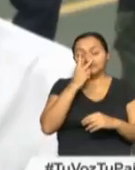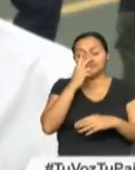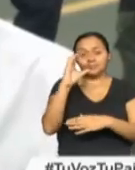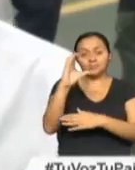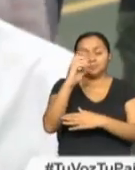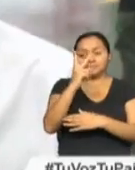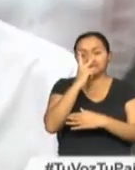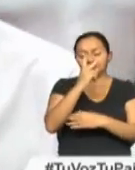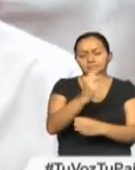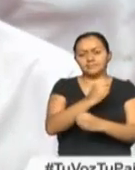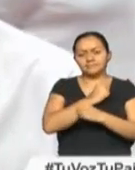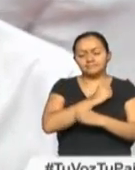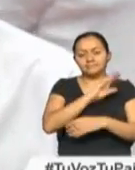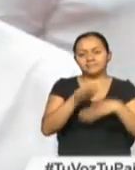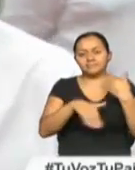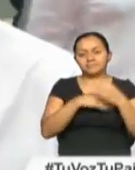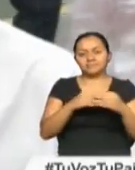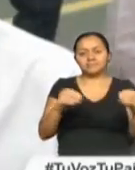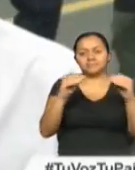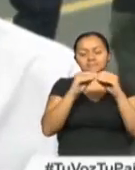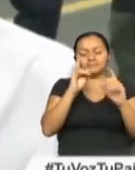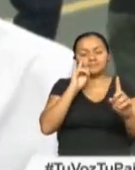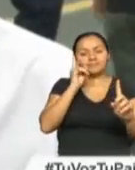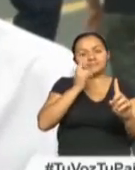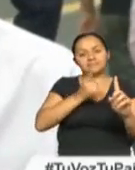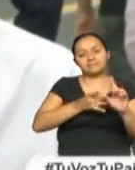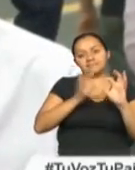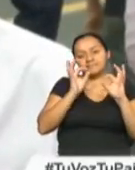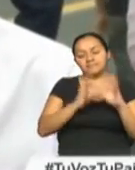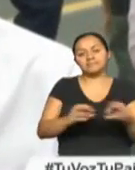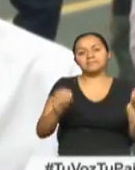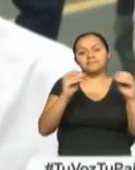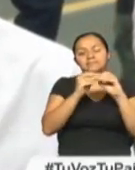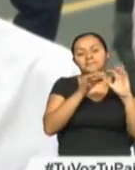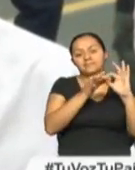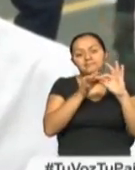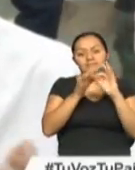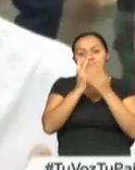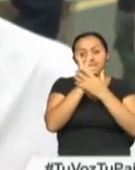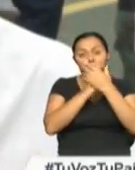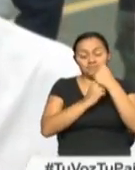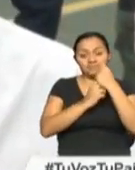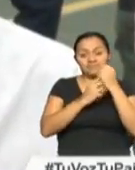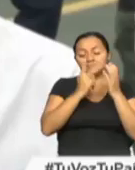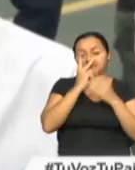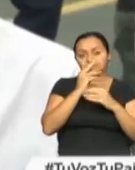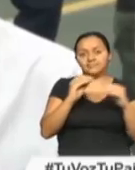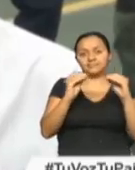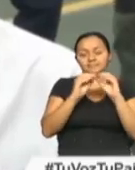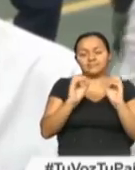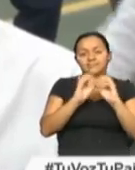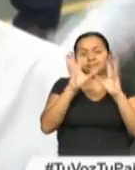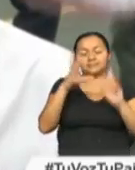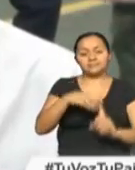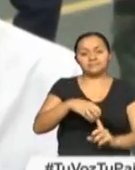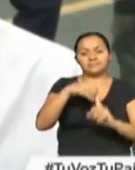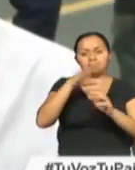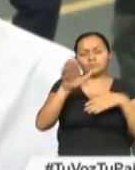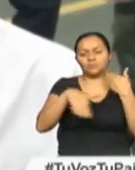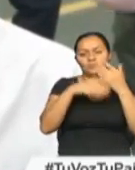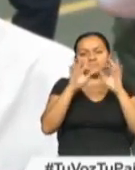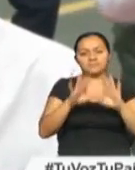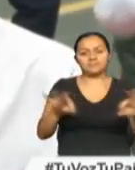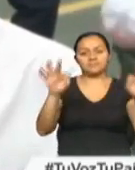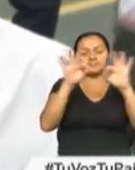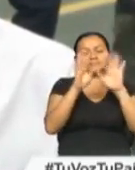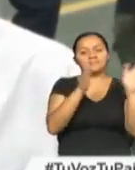colombianos los apreciamos, los queremos, los admiramos, y que nuestras relaciones para nosotros es de las prioridades más importantes de nuestra